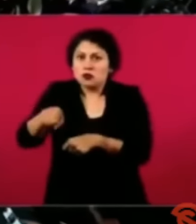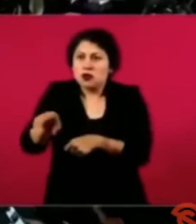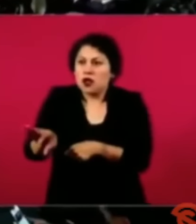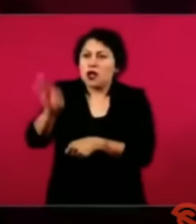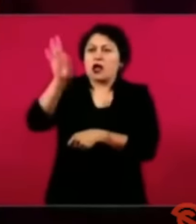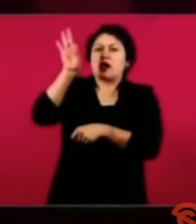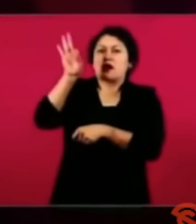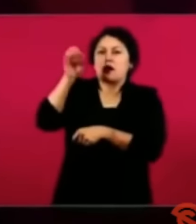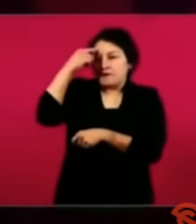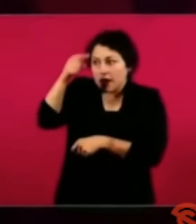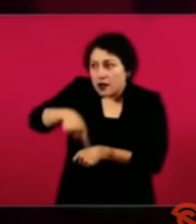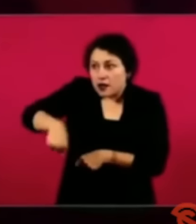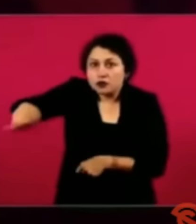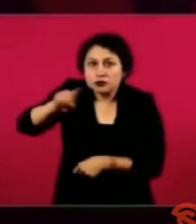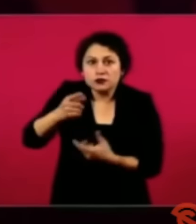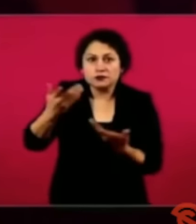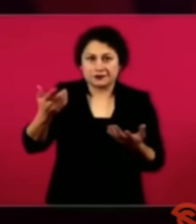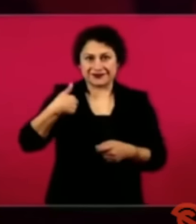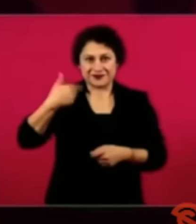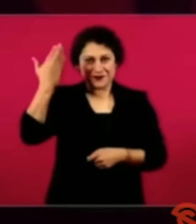vuelta a nuestra realidad.